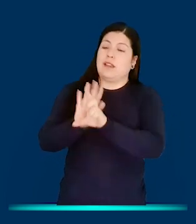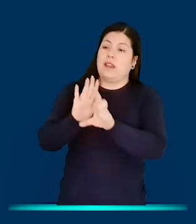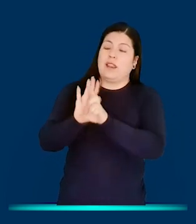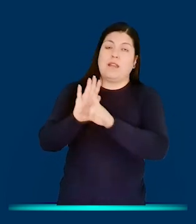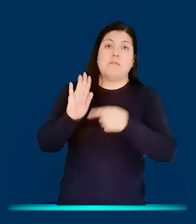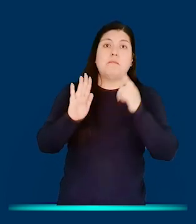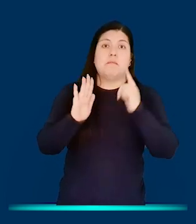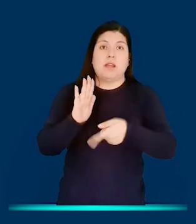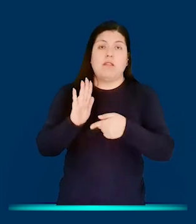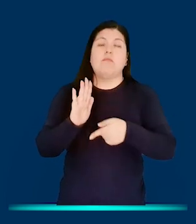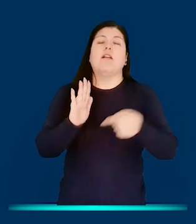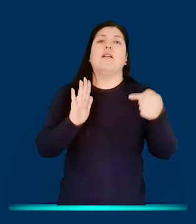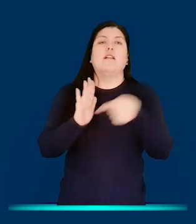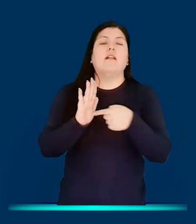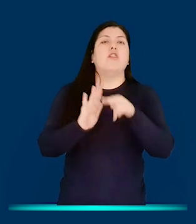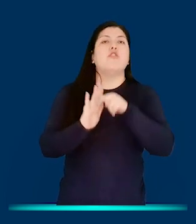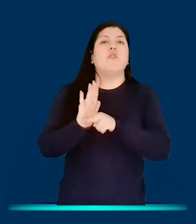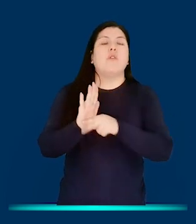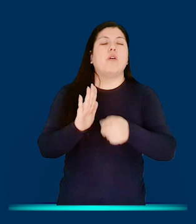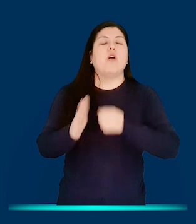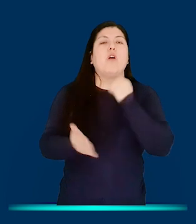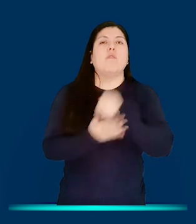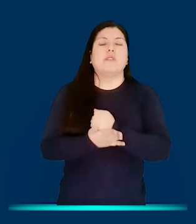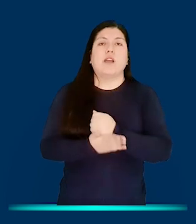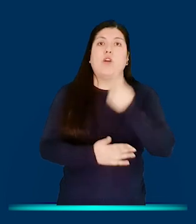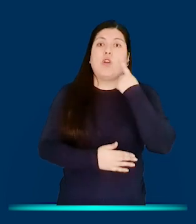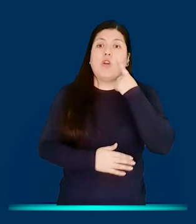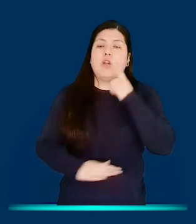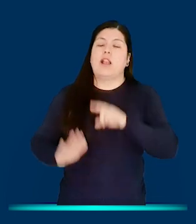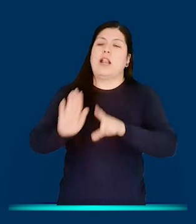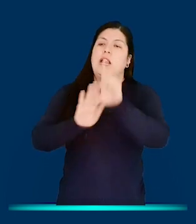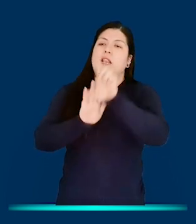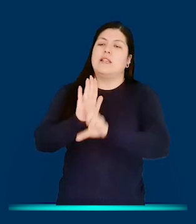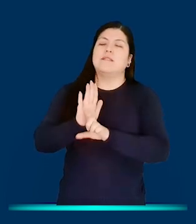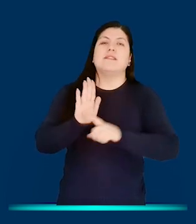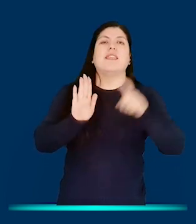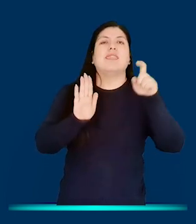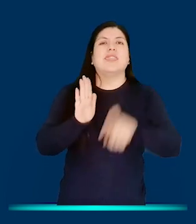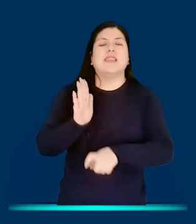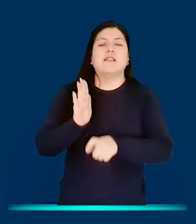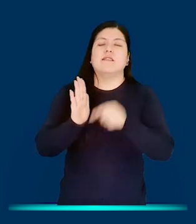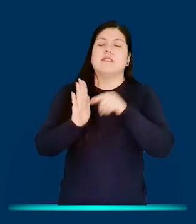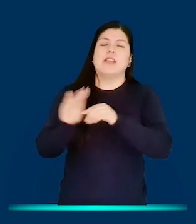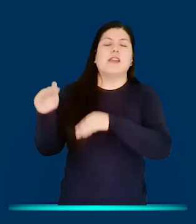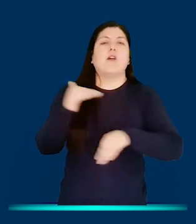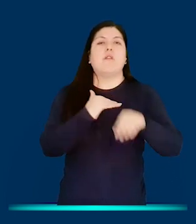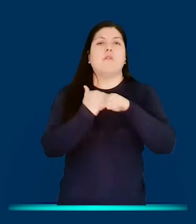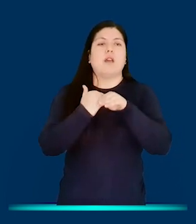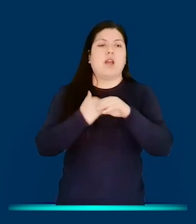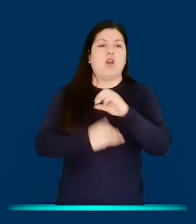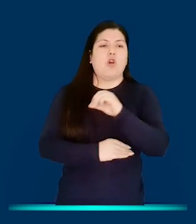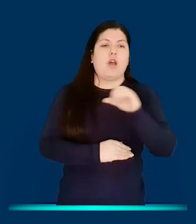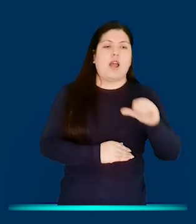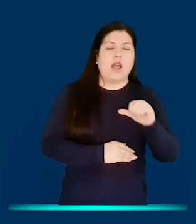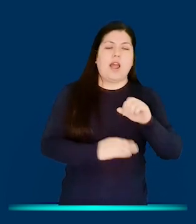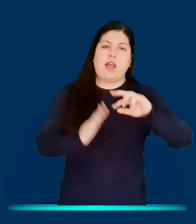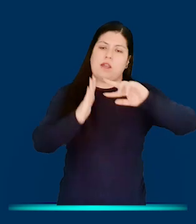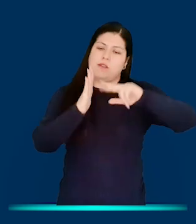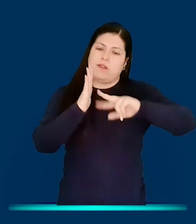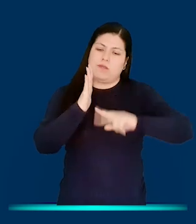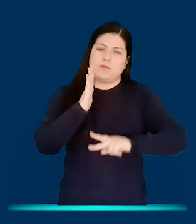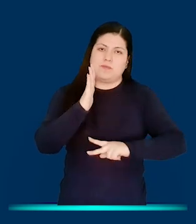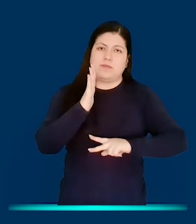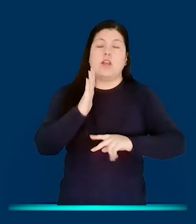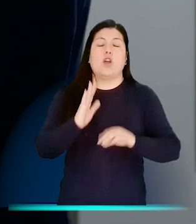ordenamiento jurídico colombiano establece la obligatoriedad de que las listas se conformen con paridad, universalidad